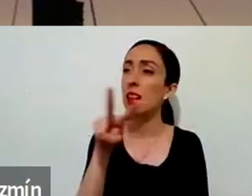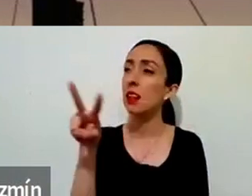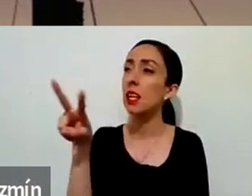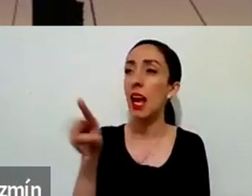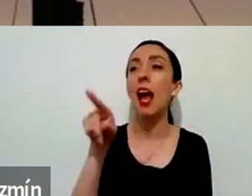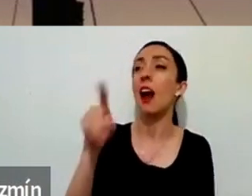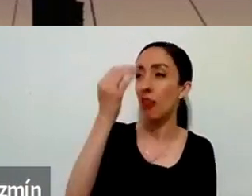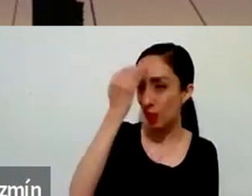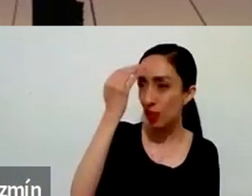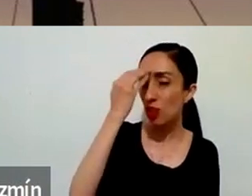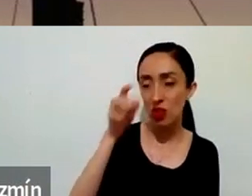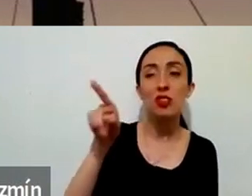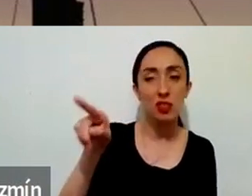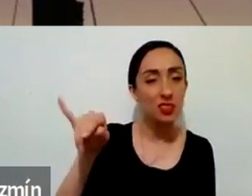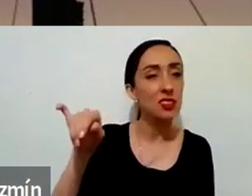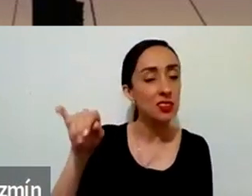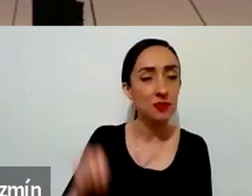algo de nosotros.